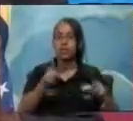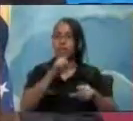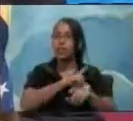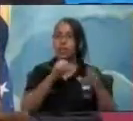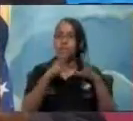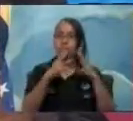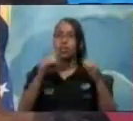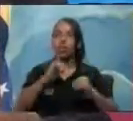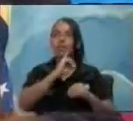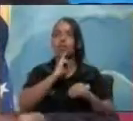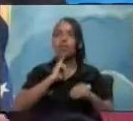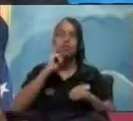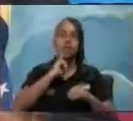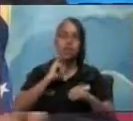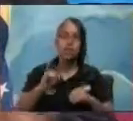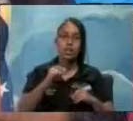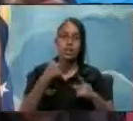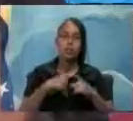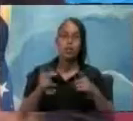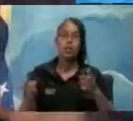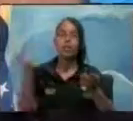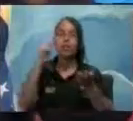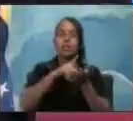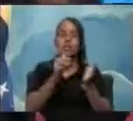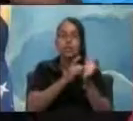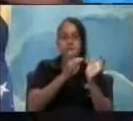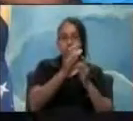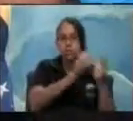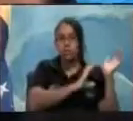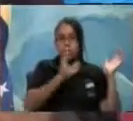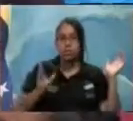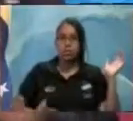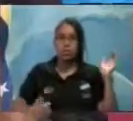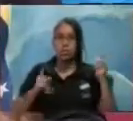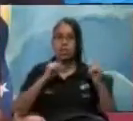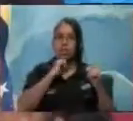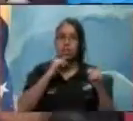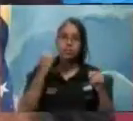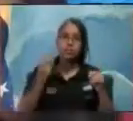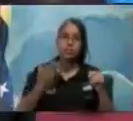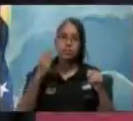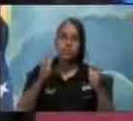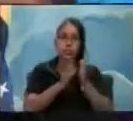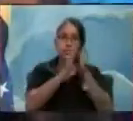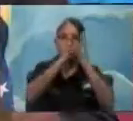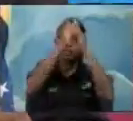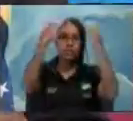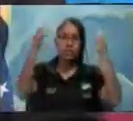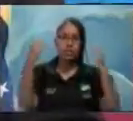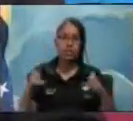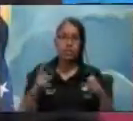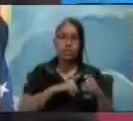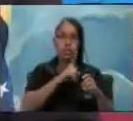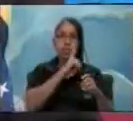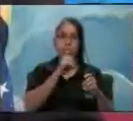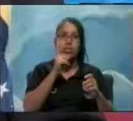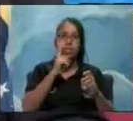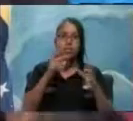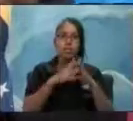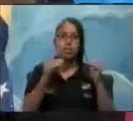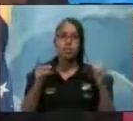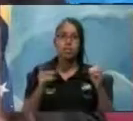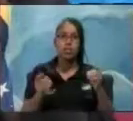los israelitas, alabado sea Dios, pero levantando a Jesucristo arriba. Es importante exaltar el nombre del Señor a lo alto, bendito sea